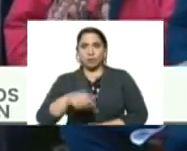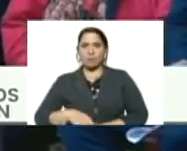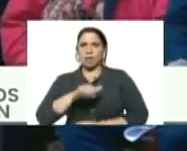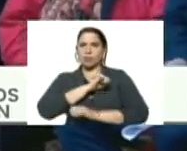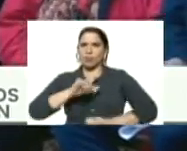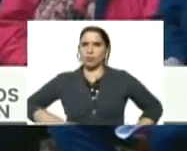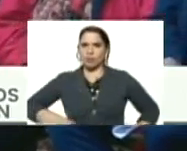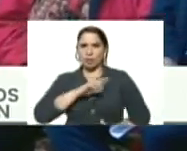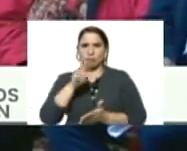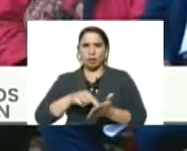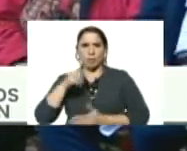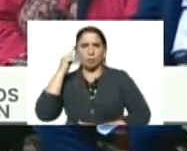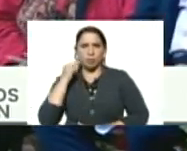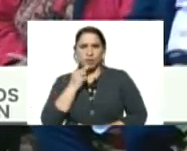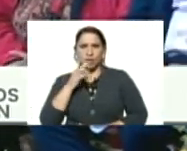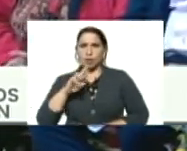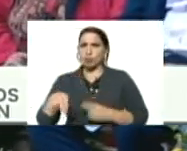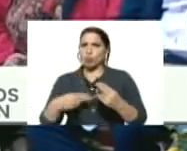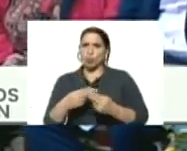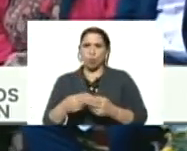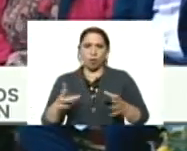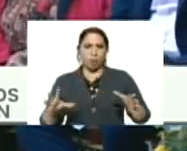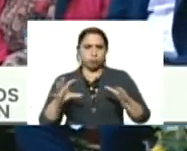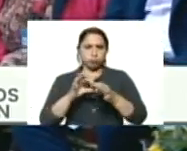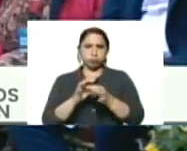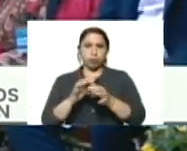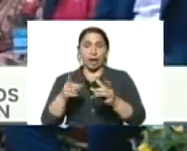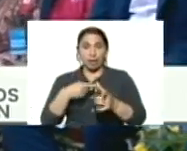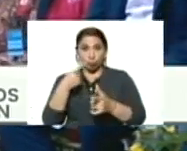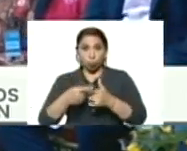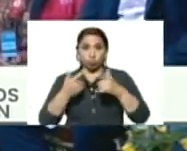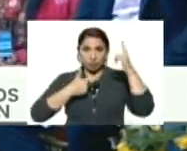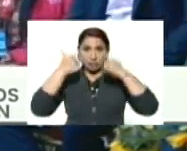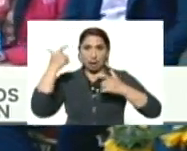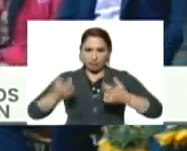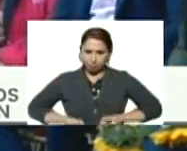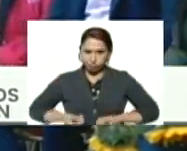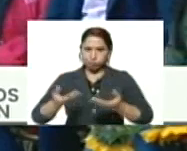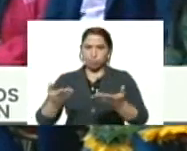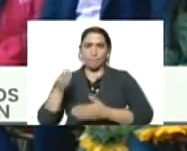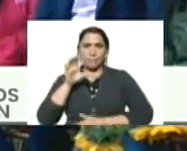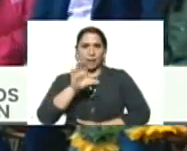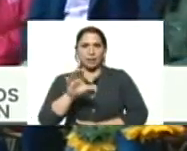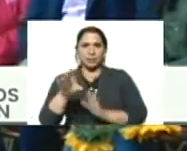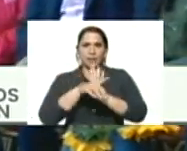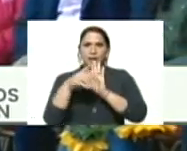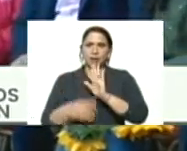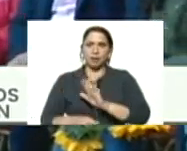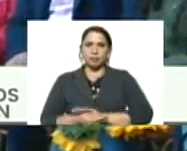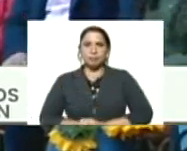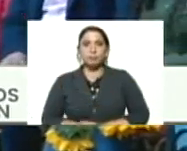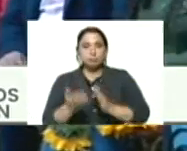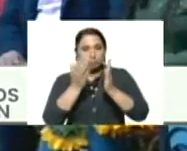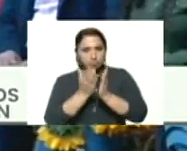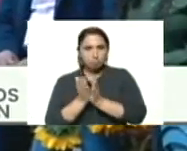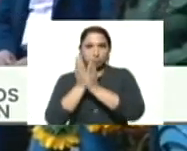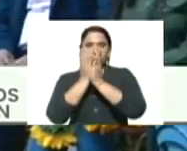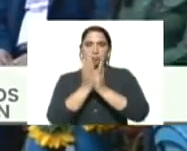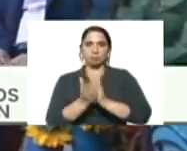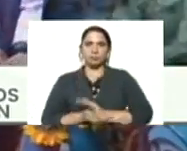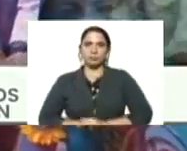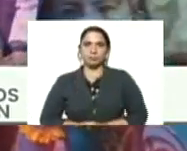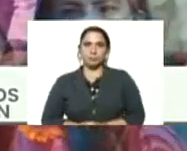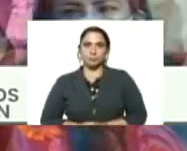encontraran. El comandante Chávez le devolvió a este país el derecho a estudiar.